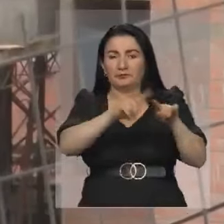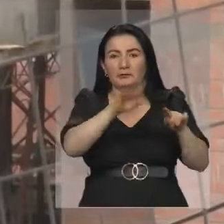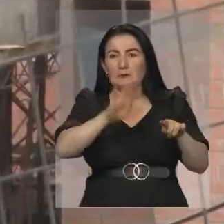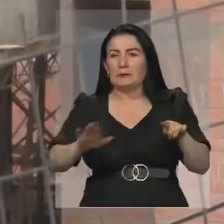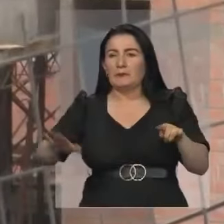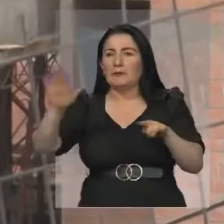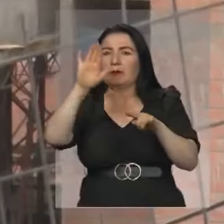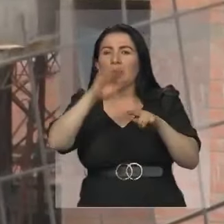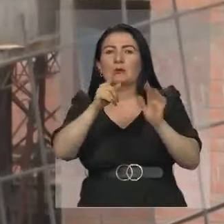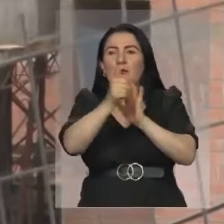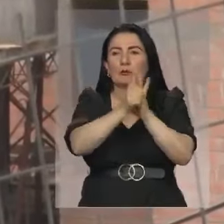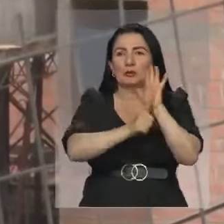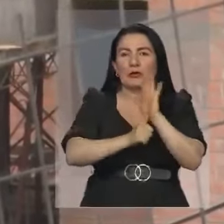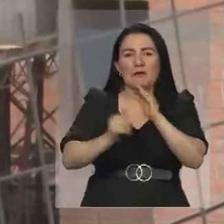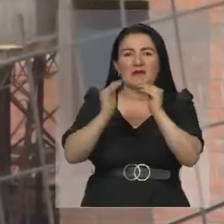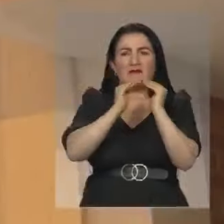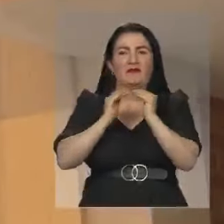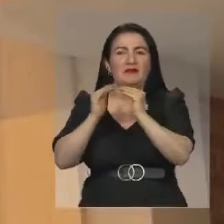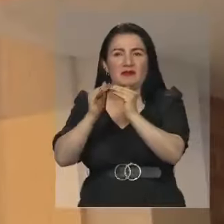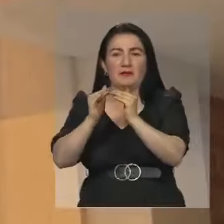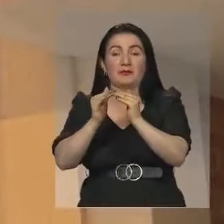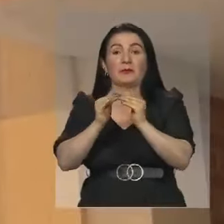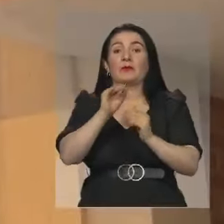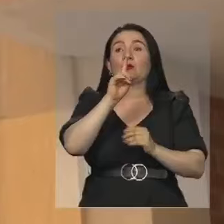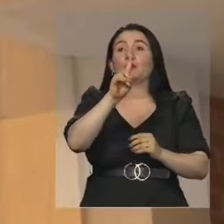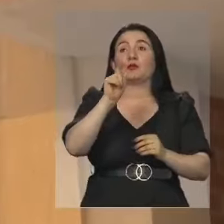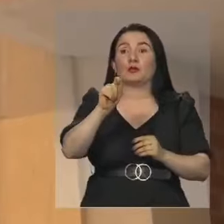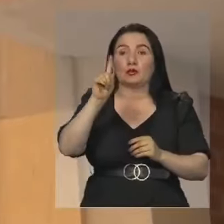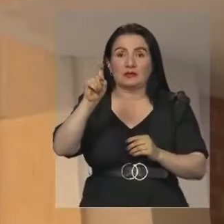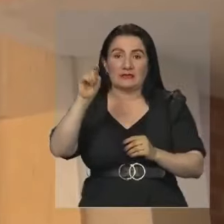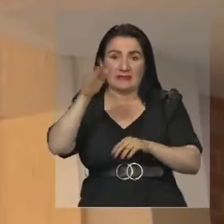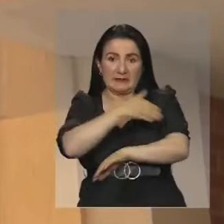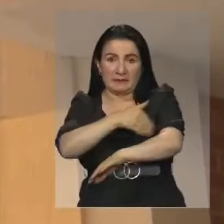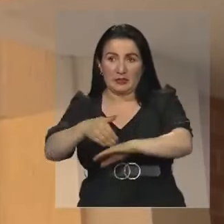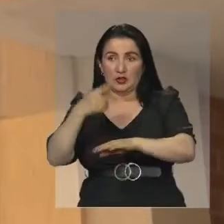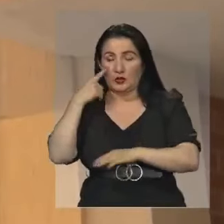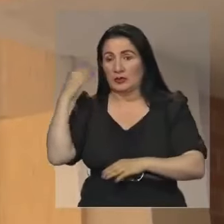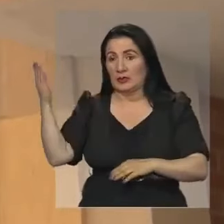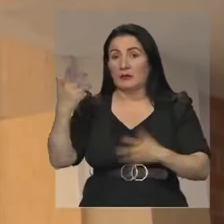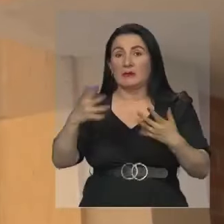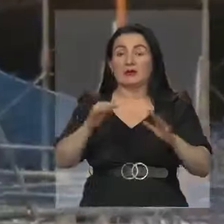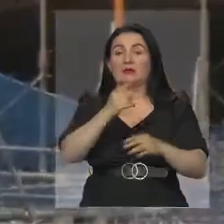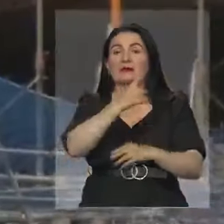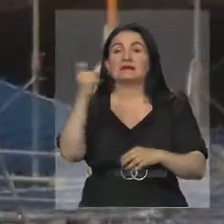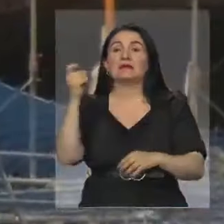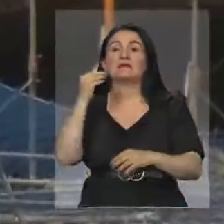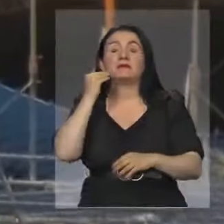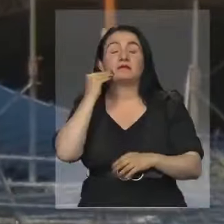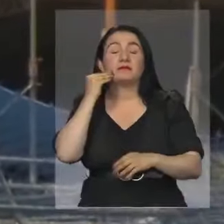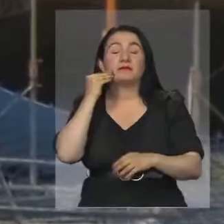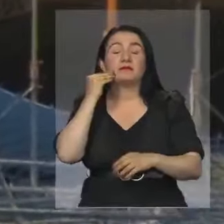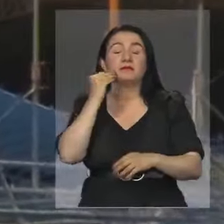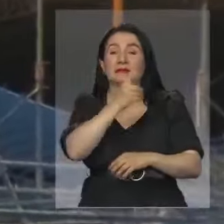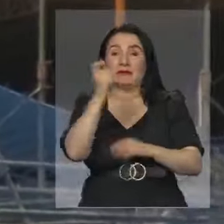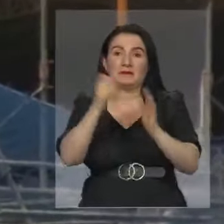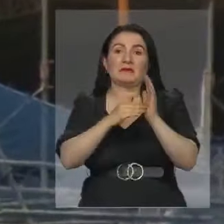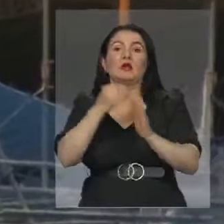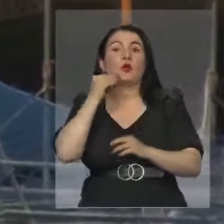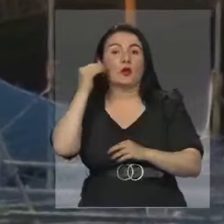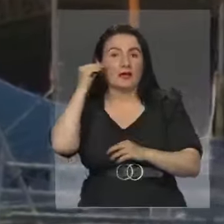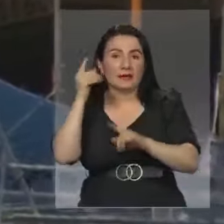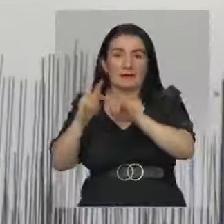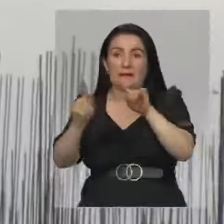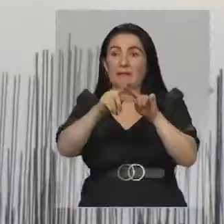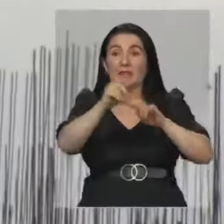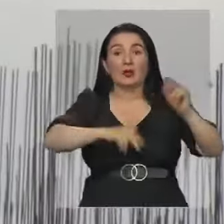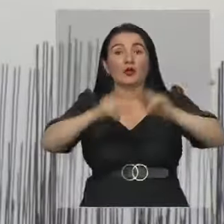programas locales de vivienda que contemplan los 1.6 billones que beneficiarán a más de 100 mil hogares. Asimismo, el sector de la